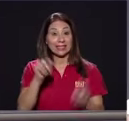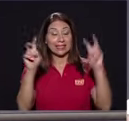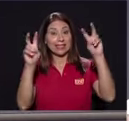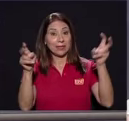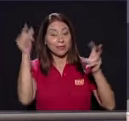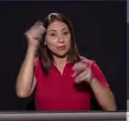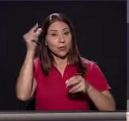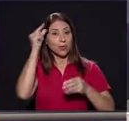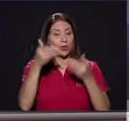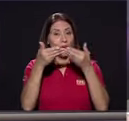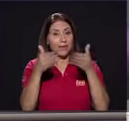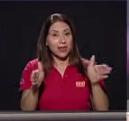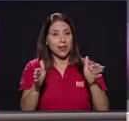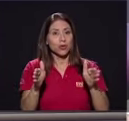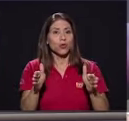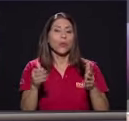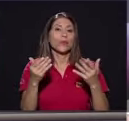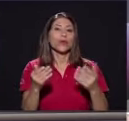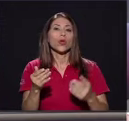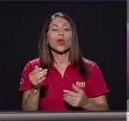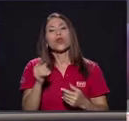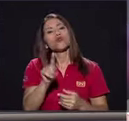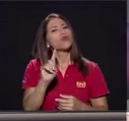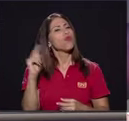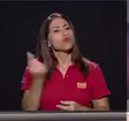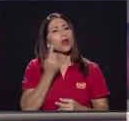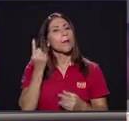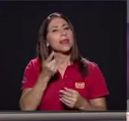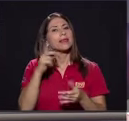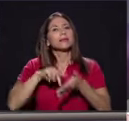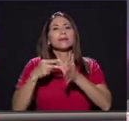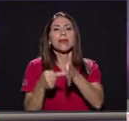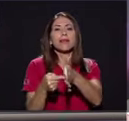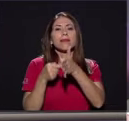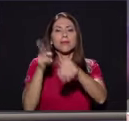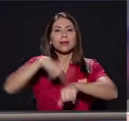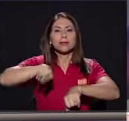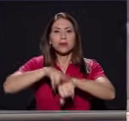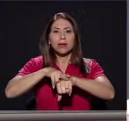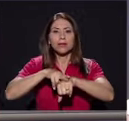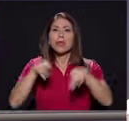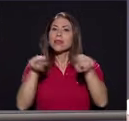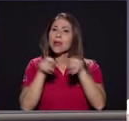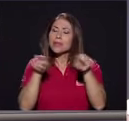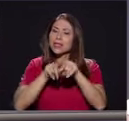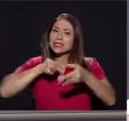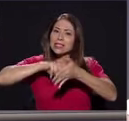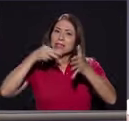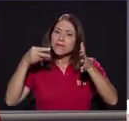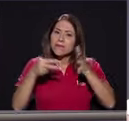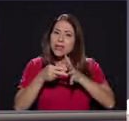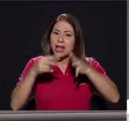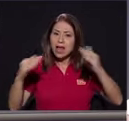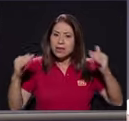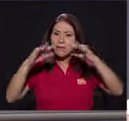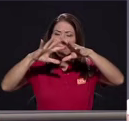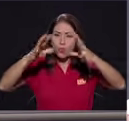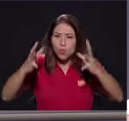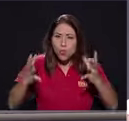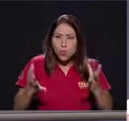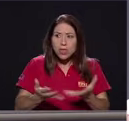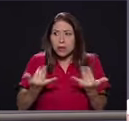Y es que este tema de gobierno abierto no solo responde, como él mencionaba, a una demanda nacional, sino que es también parte de todo un movimiento mundial,